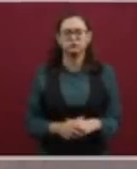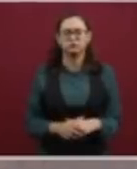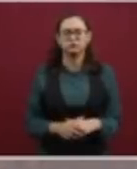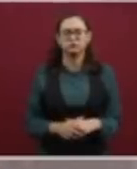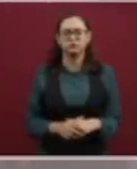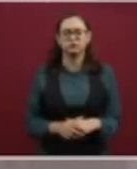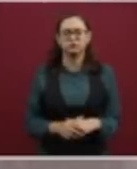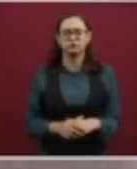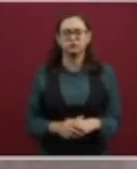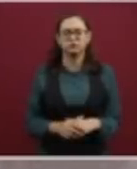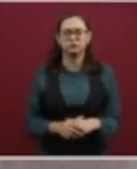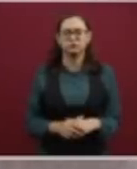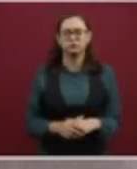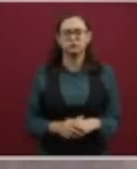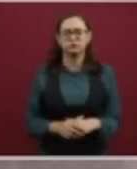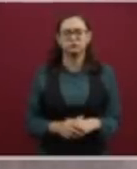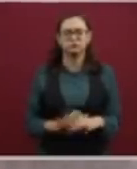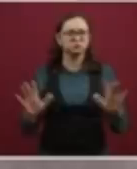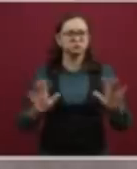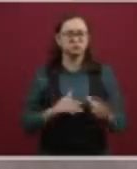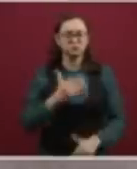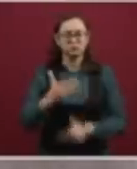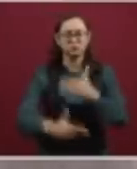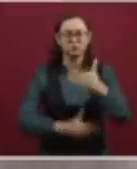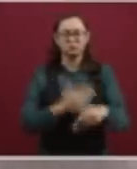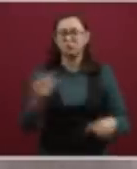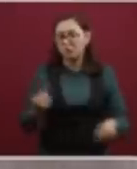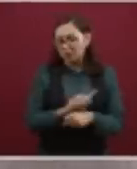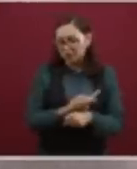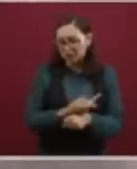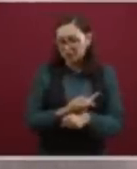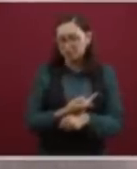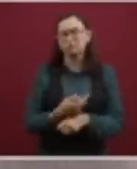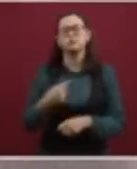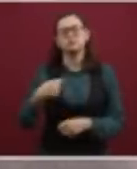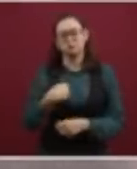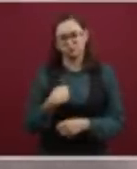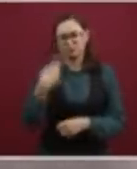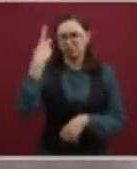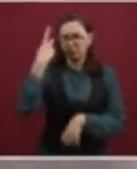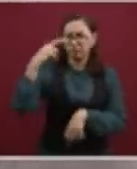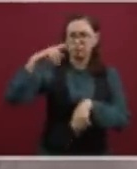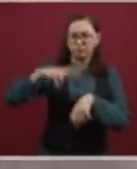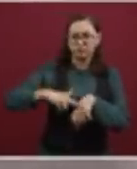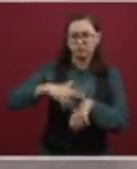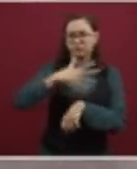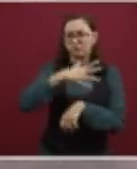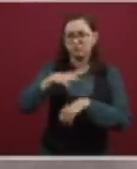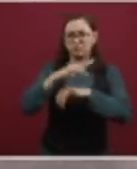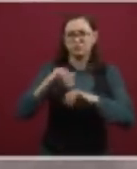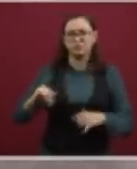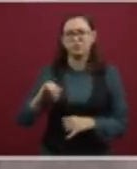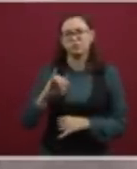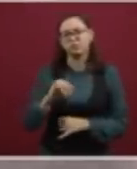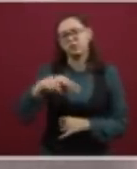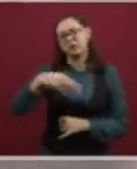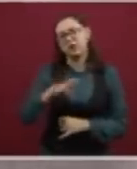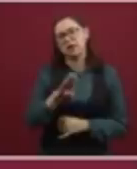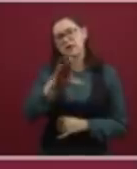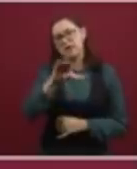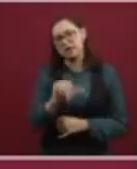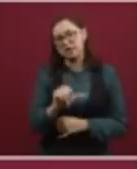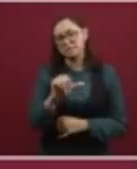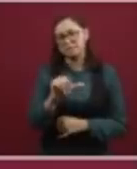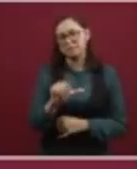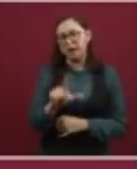tomamos las siguientes acciones. En primer lugar, instruí a la directora general del Instituto Nacional de Bellas Artes y